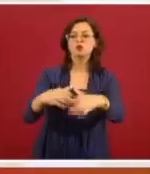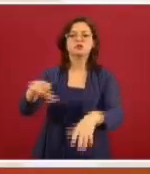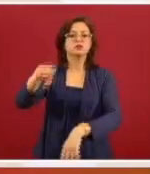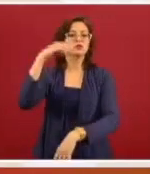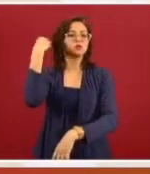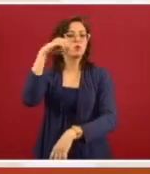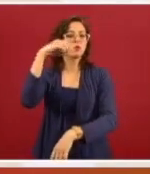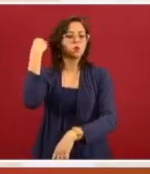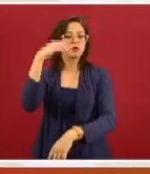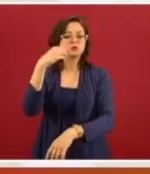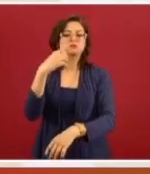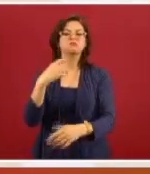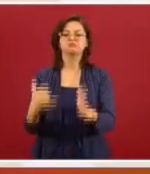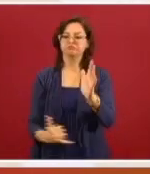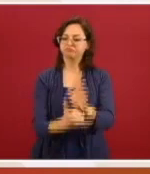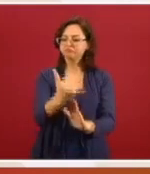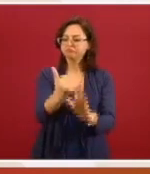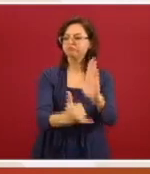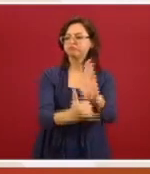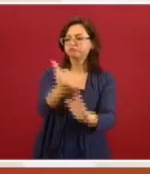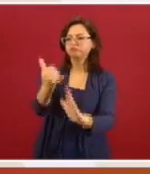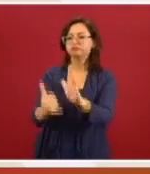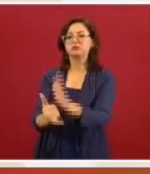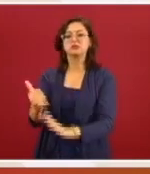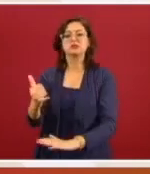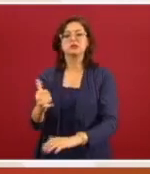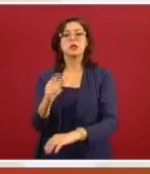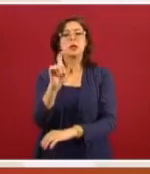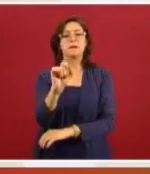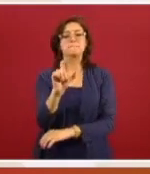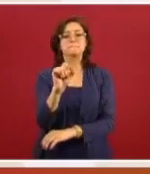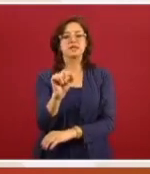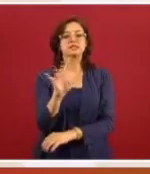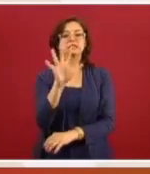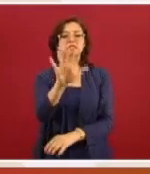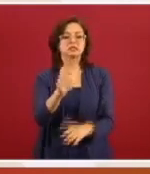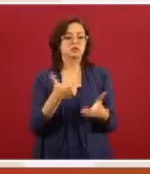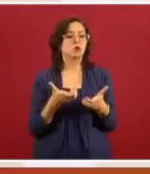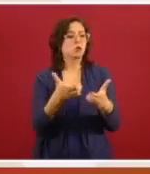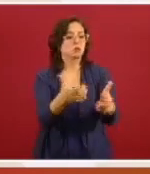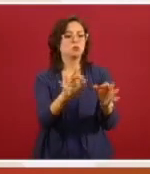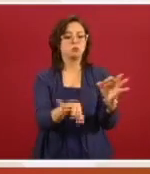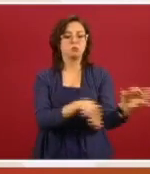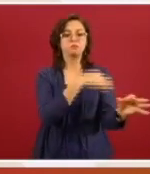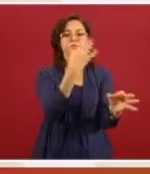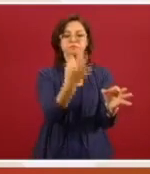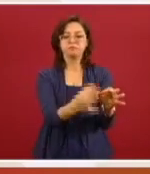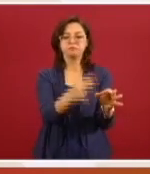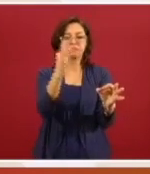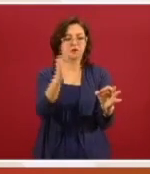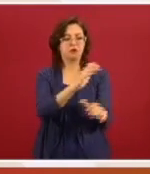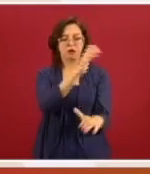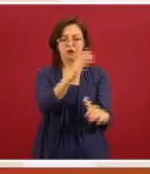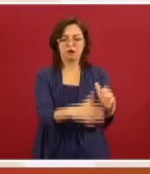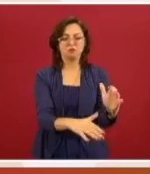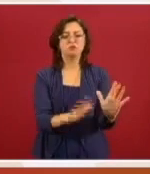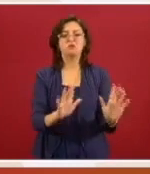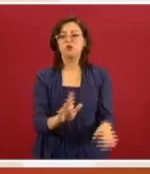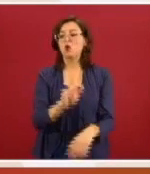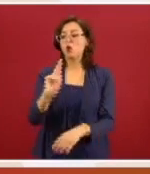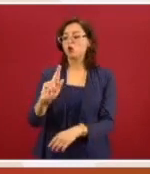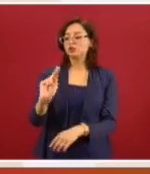Oaxaca. Llevamos 25 terminados y se está trabajando